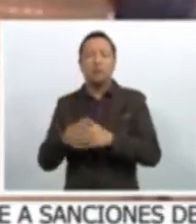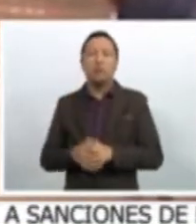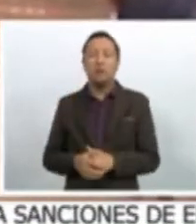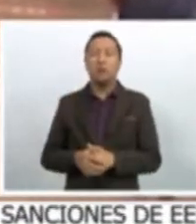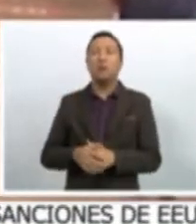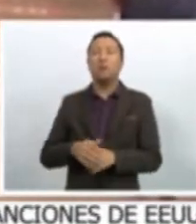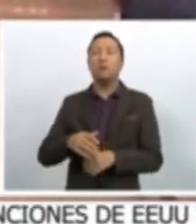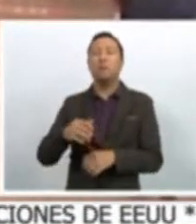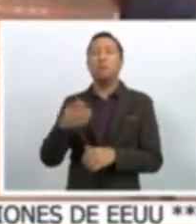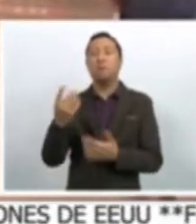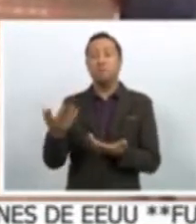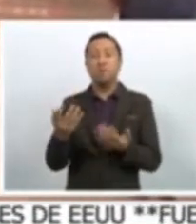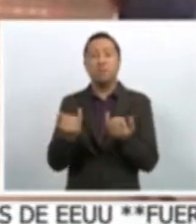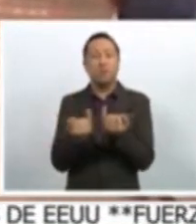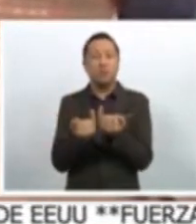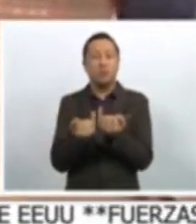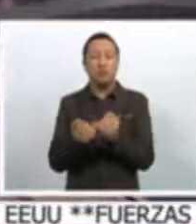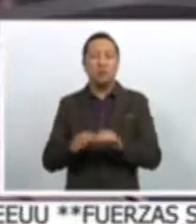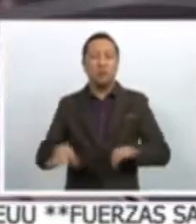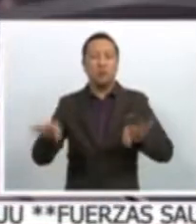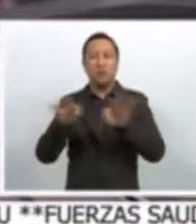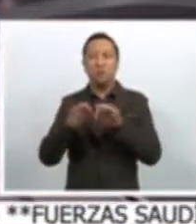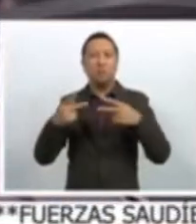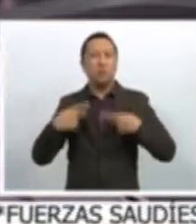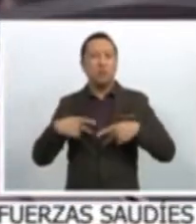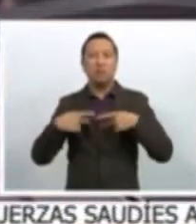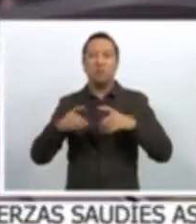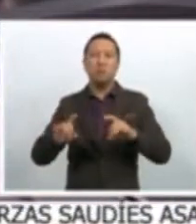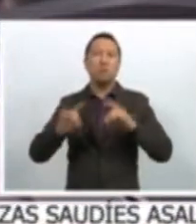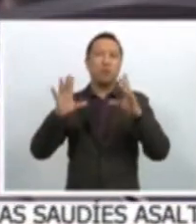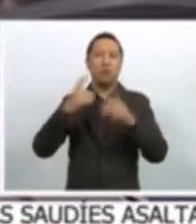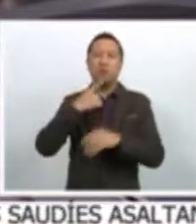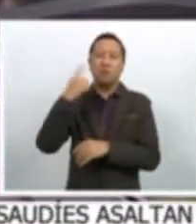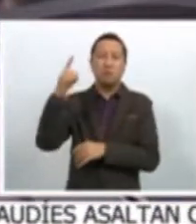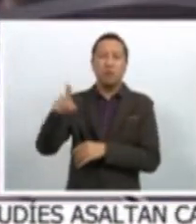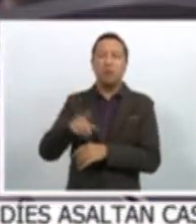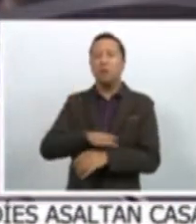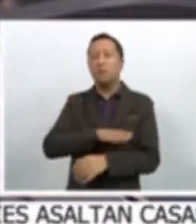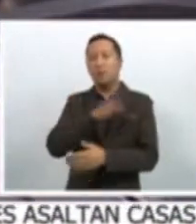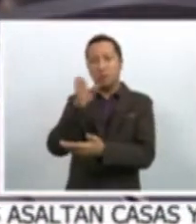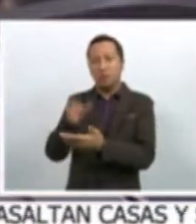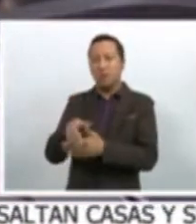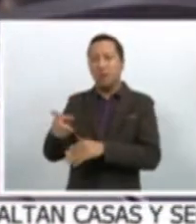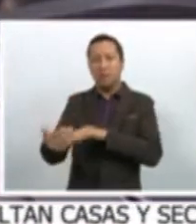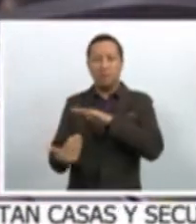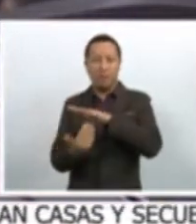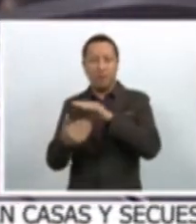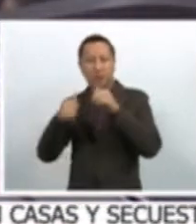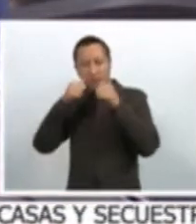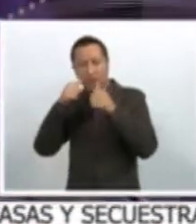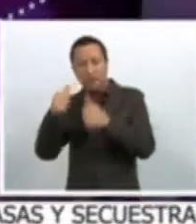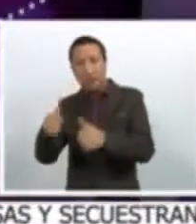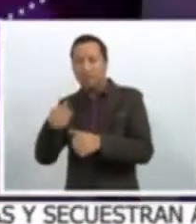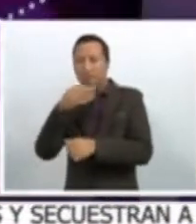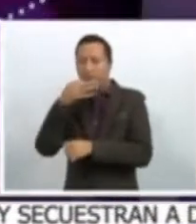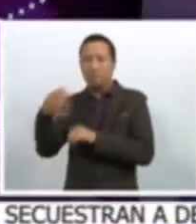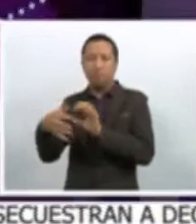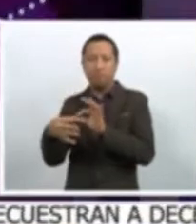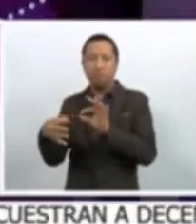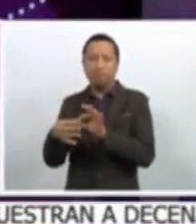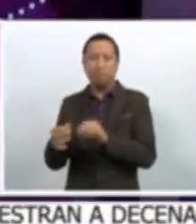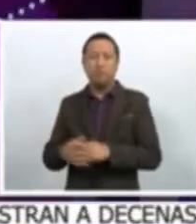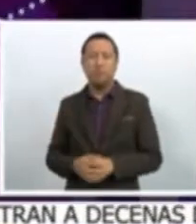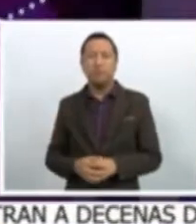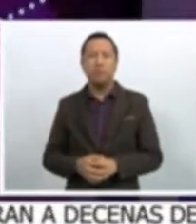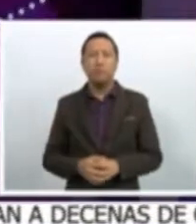establecer una conciliación por alguna afectación que pudiera haber en el servicio contratado de las diferentes aerolíneas.